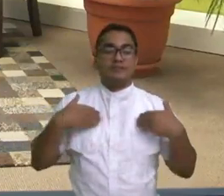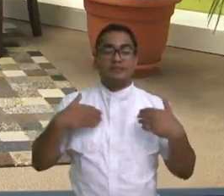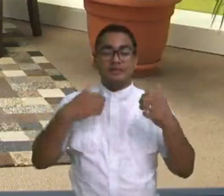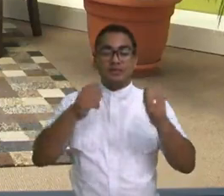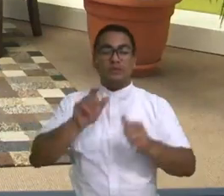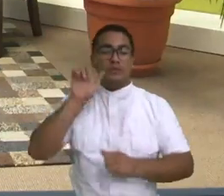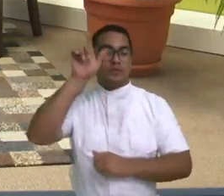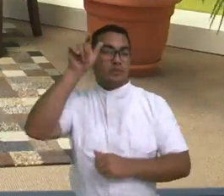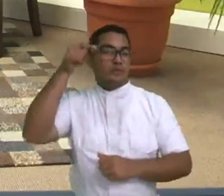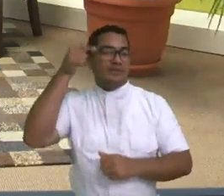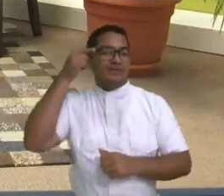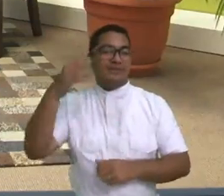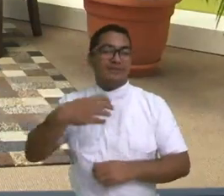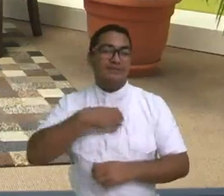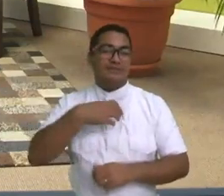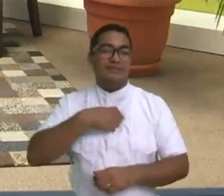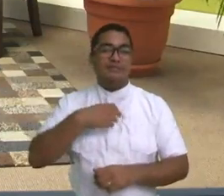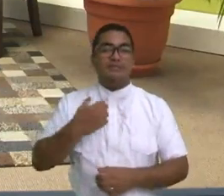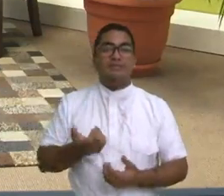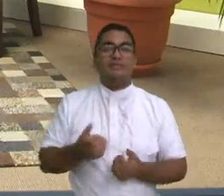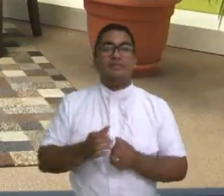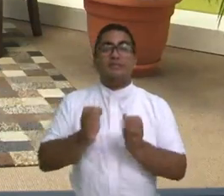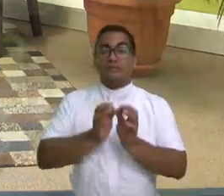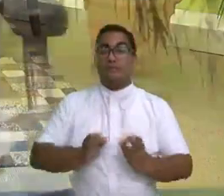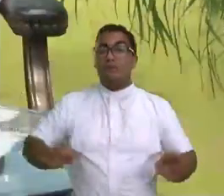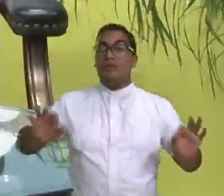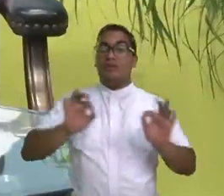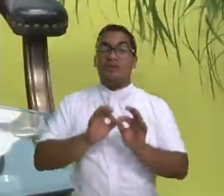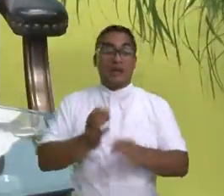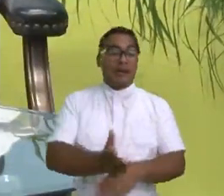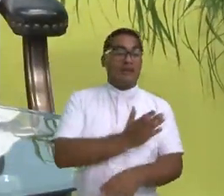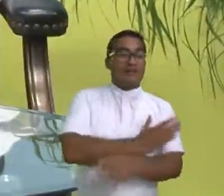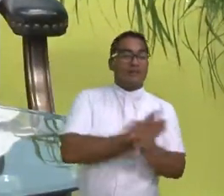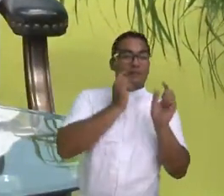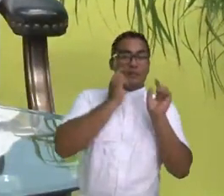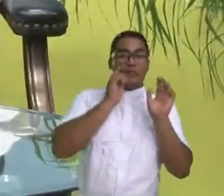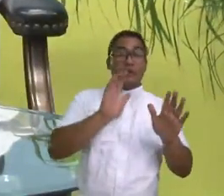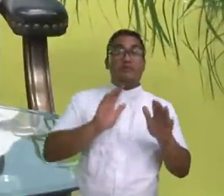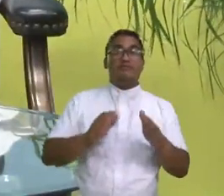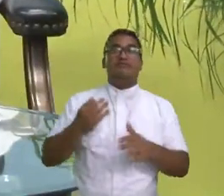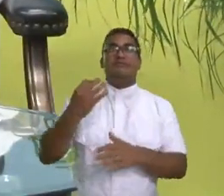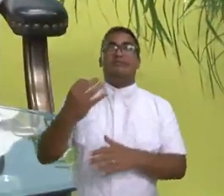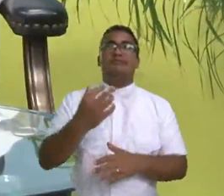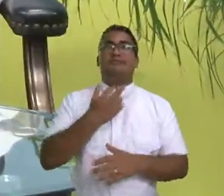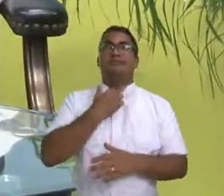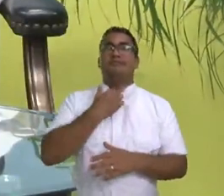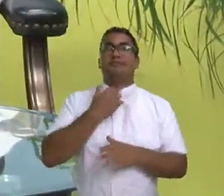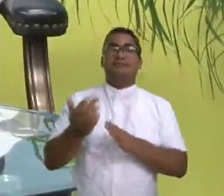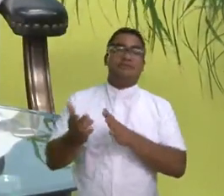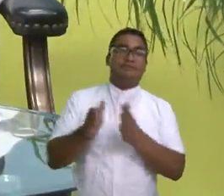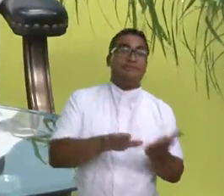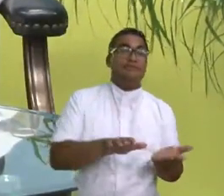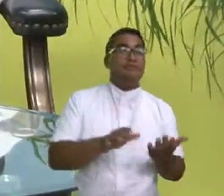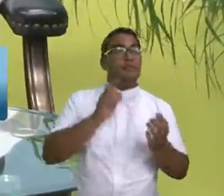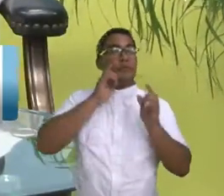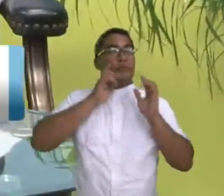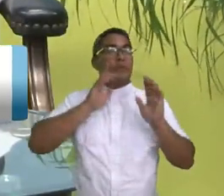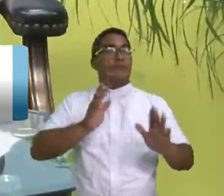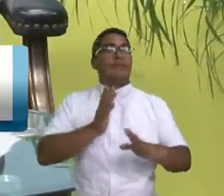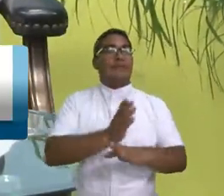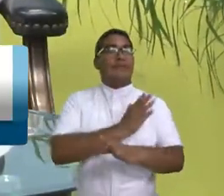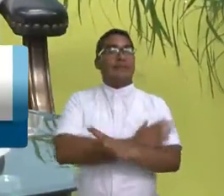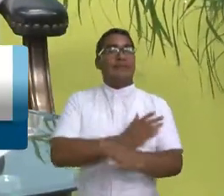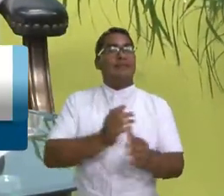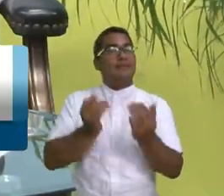gobierno, ¿verdad? ¿Por qué mejor prevenir que después estarnos lamentando, ¿verdad? Por eso nosotros